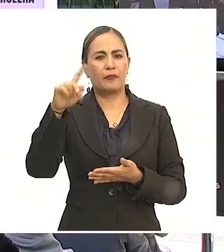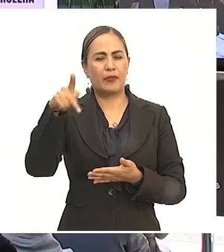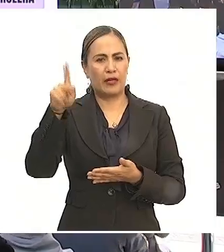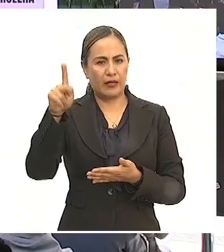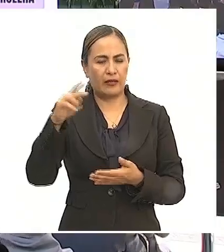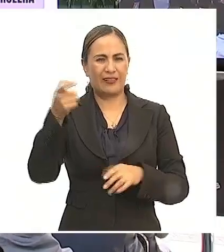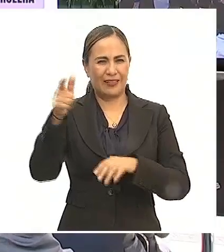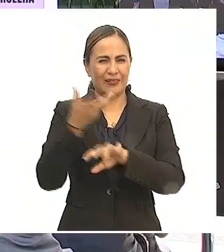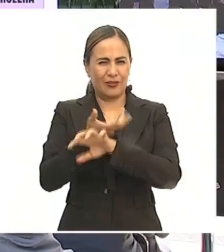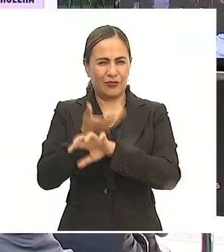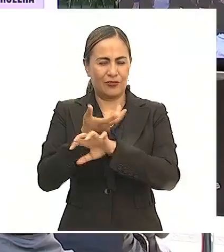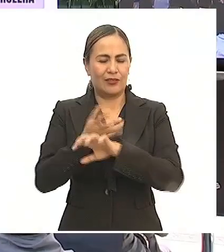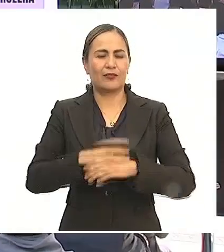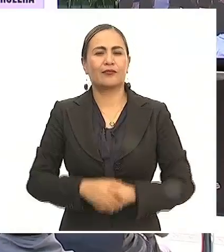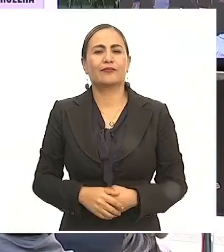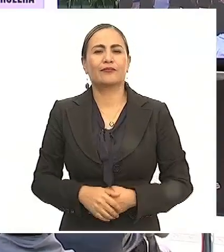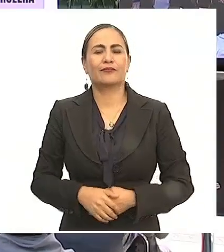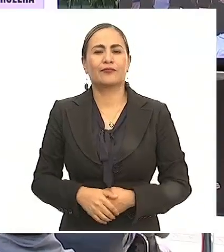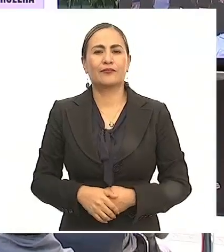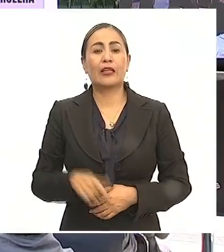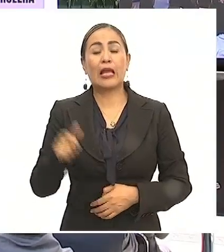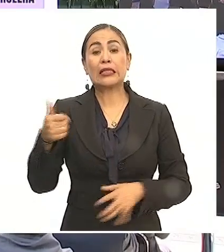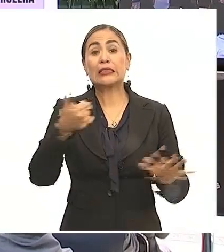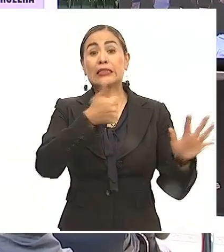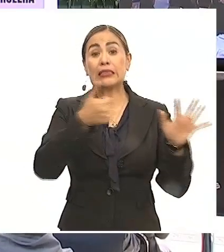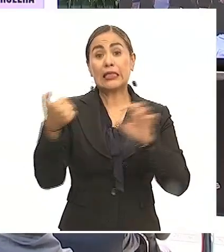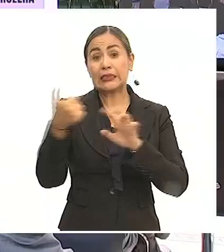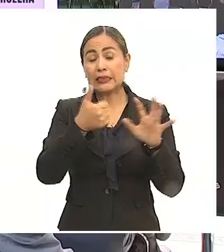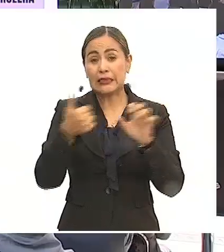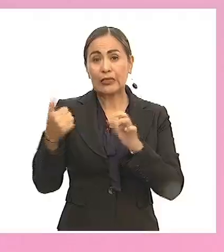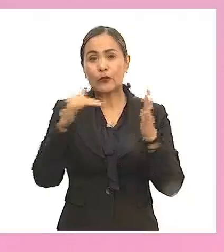en $600 millones.